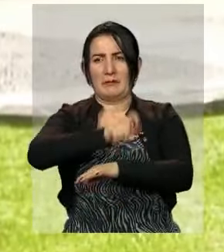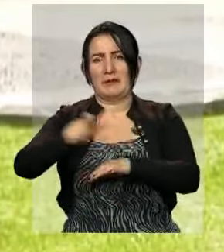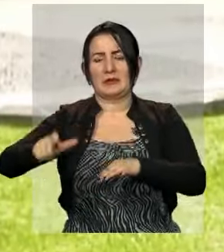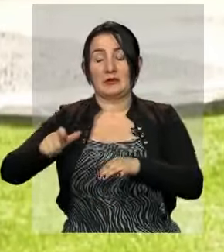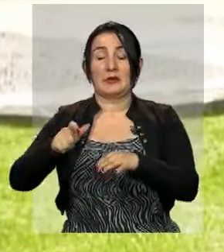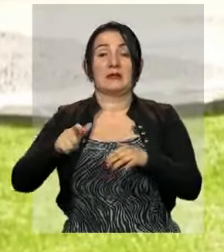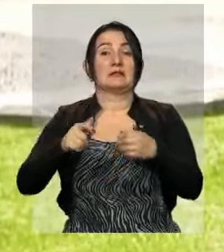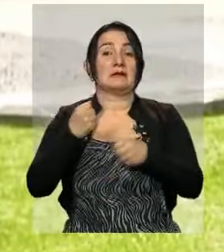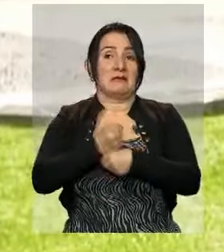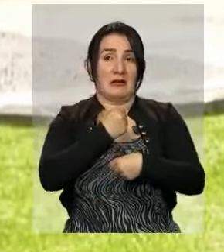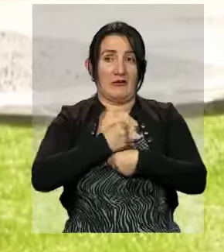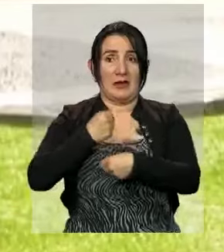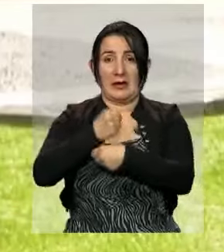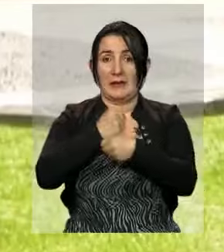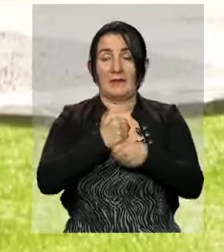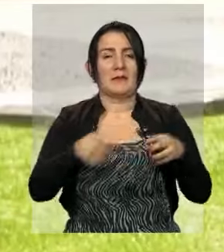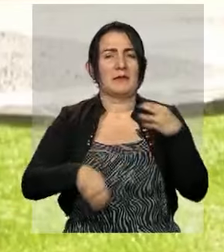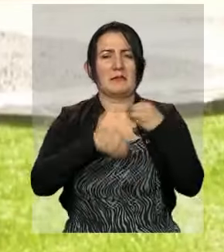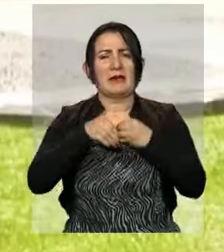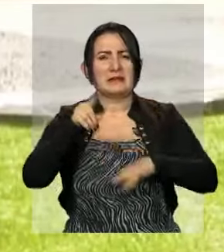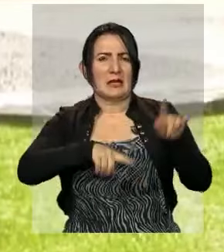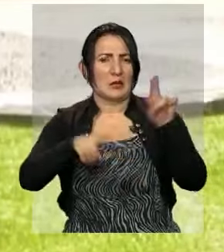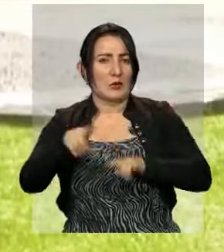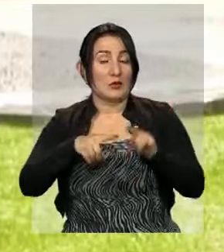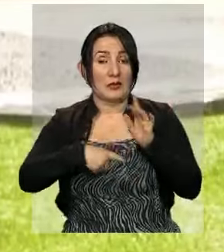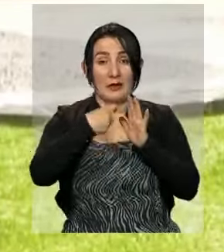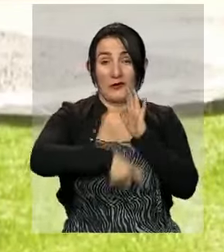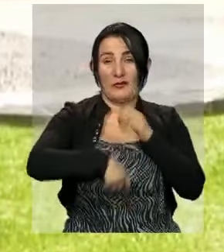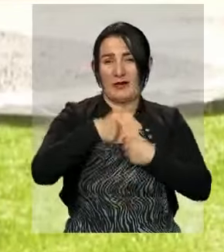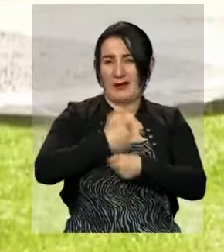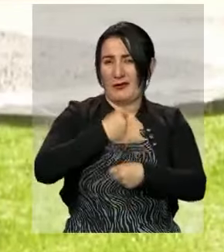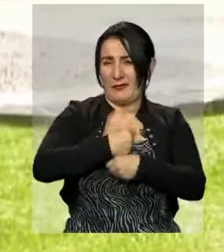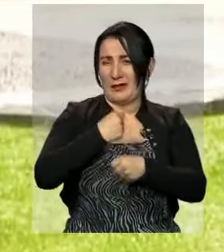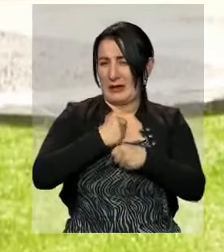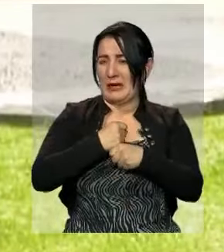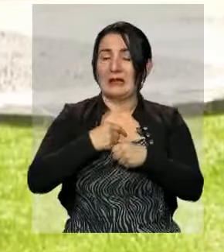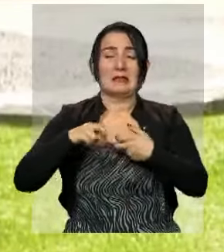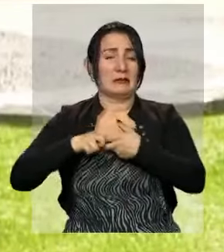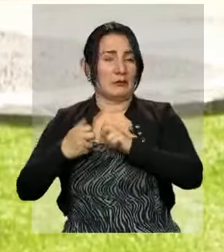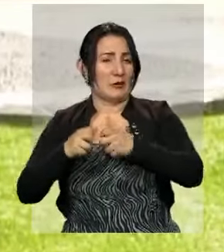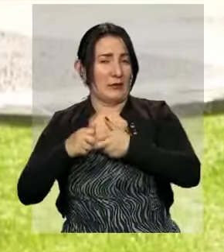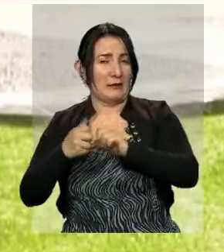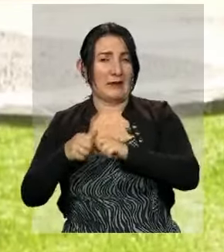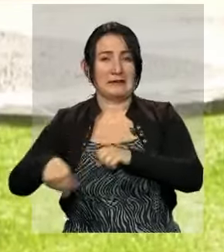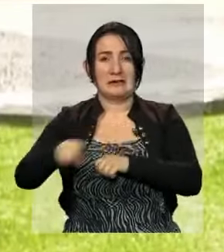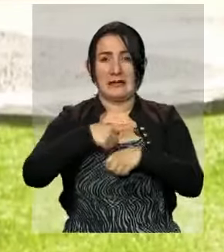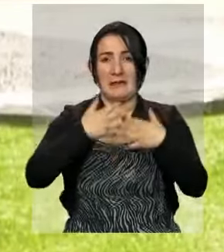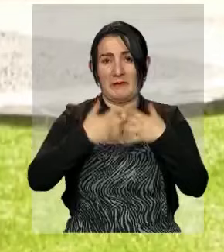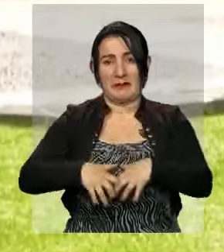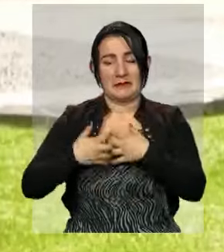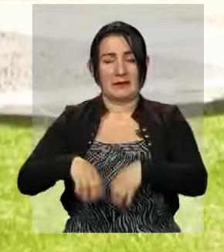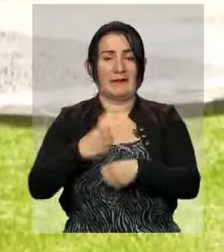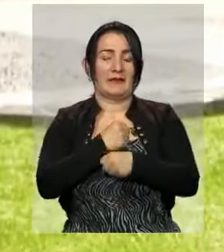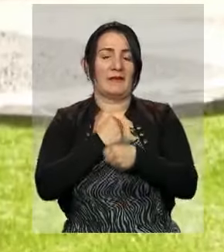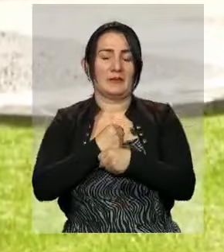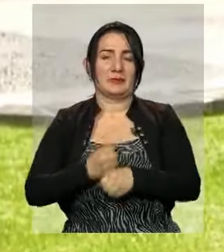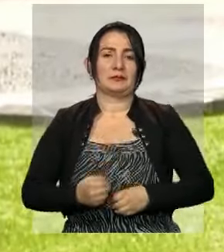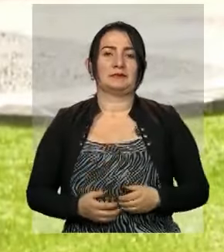en el país. Sin embargo, para algunos detractores, la reforma laboral podrá generar mayor conflictividad entre empresarios y trabajadores.